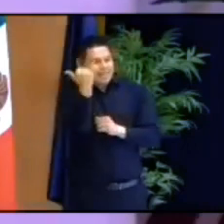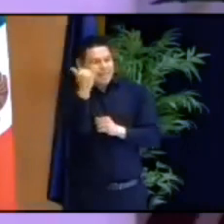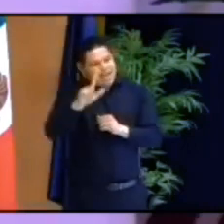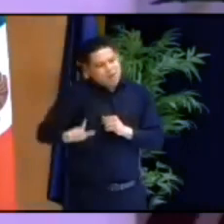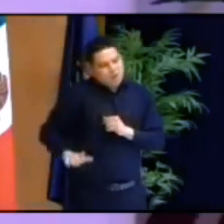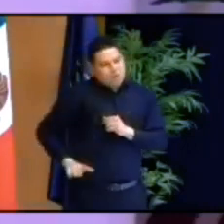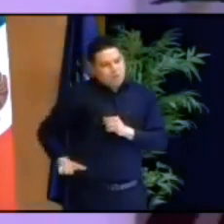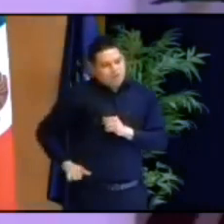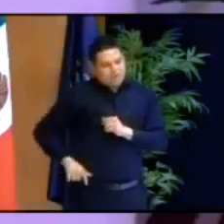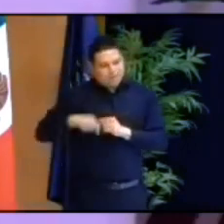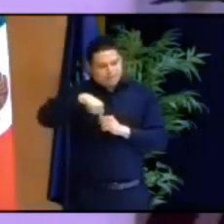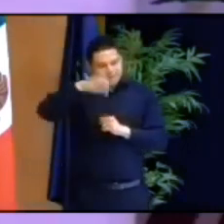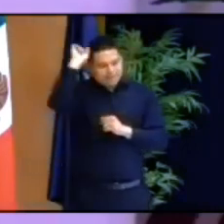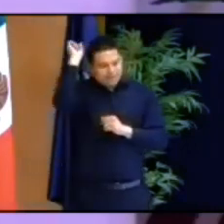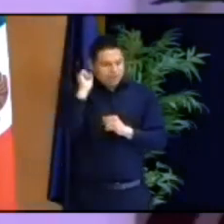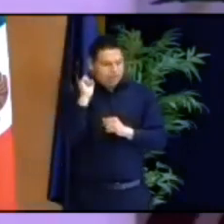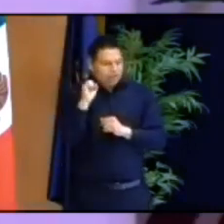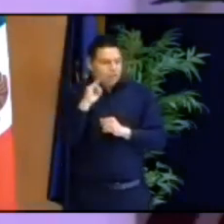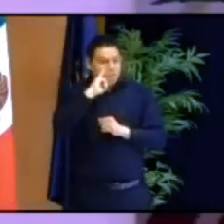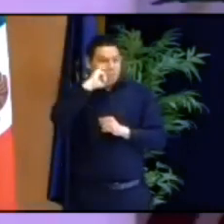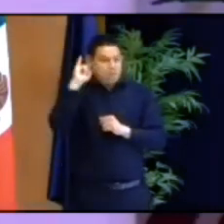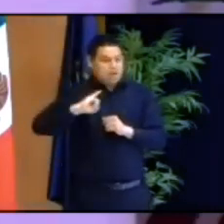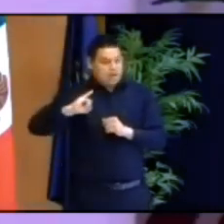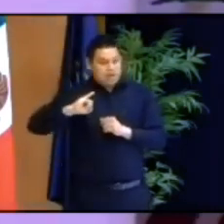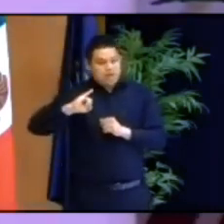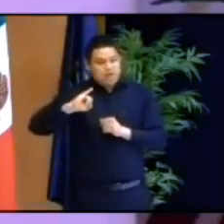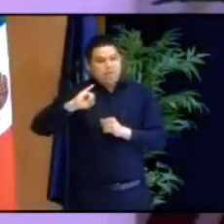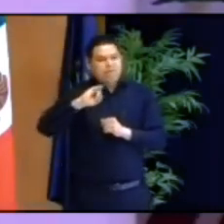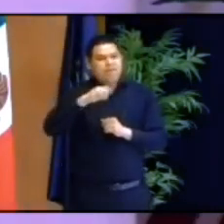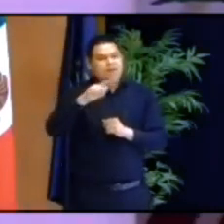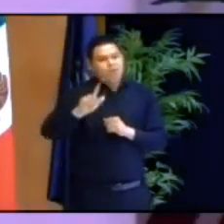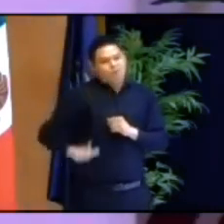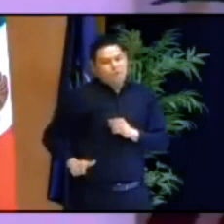Cuando el jefe de gobierno era Andrés Manuel López Obrador,